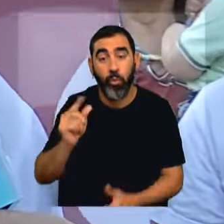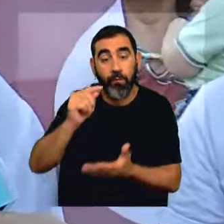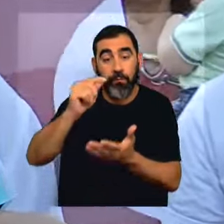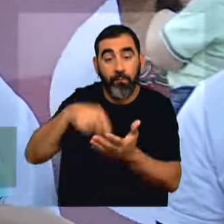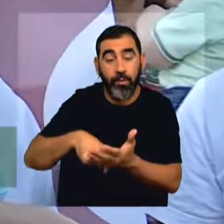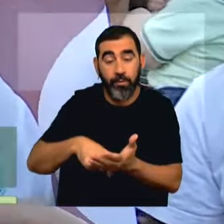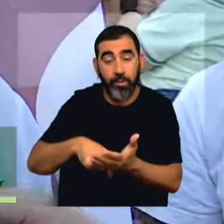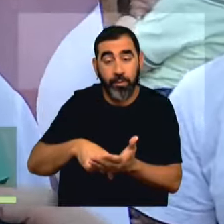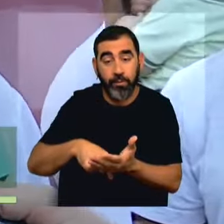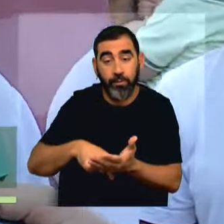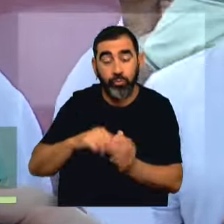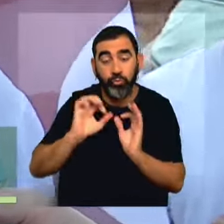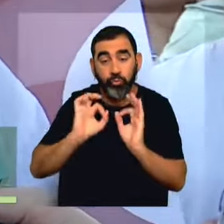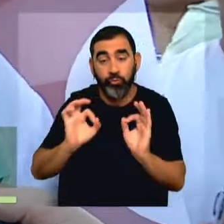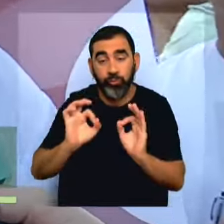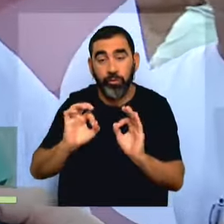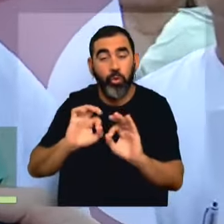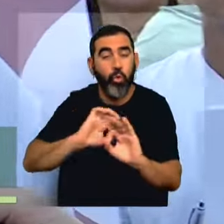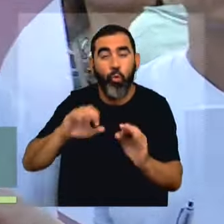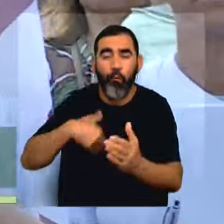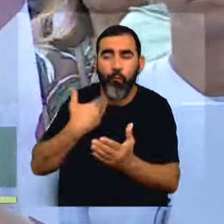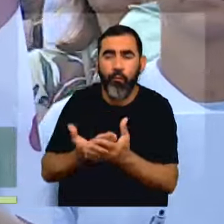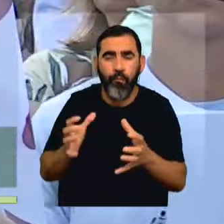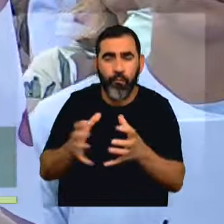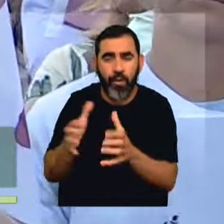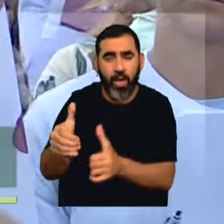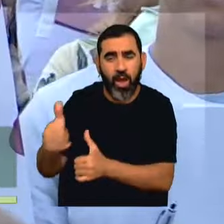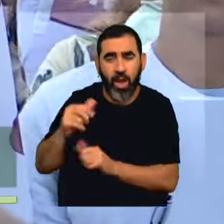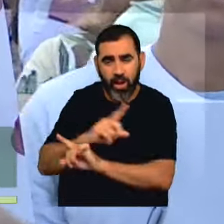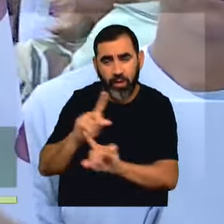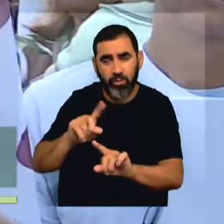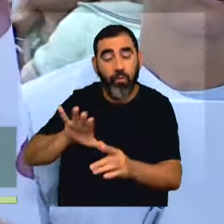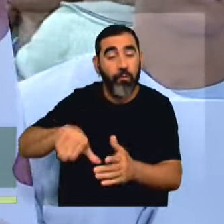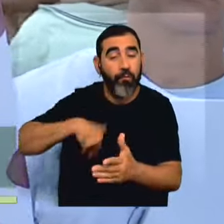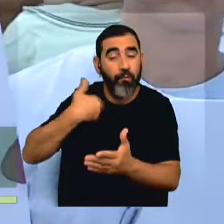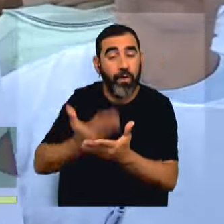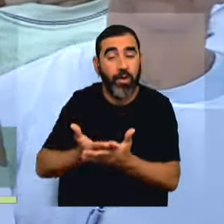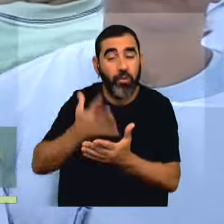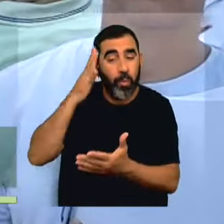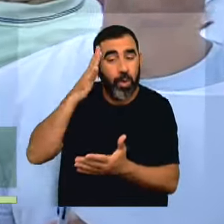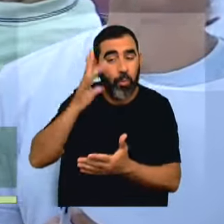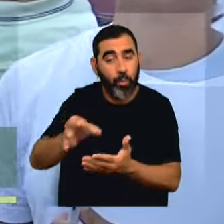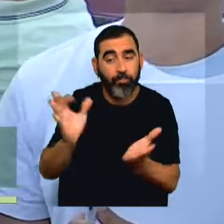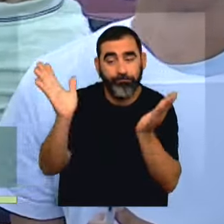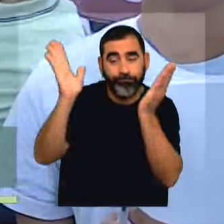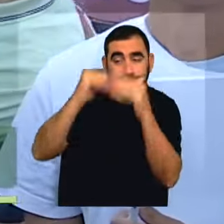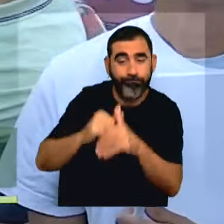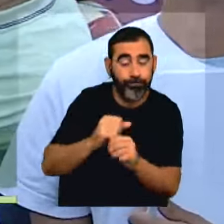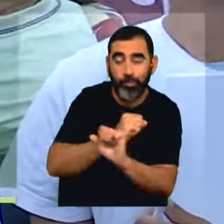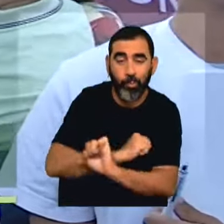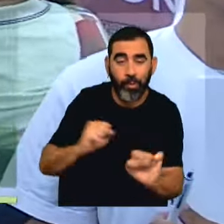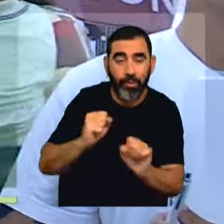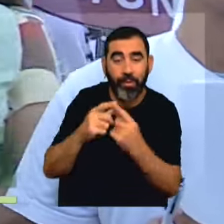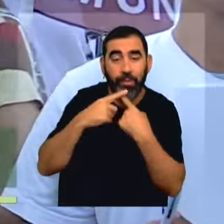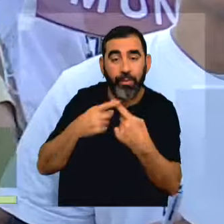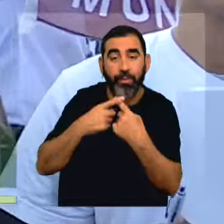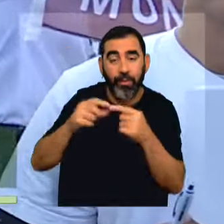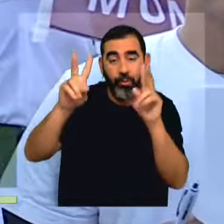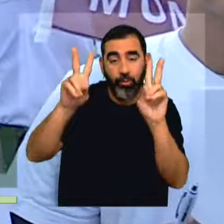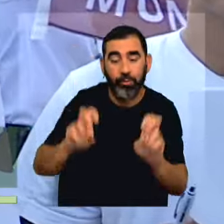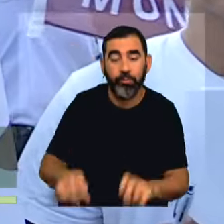sería no un fracaso para Cabildo un fracaso para para el pueblo uruguayo que no va a tener la oportunidad de discutir este